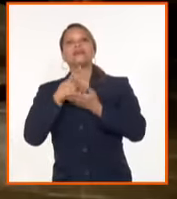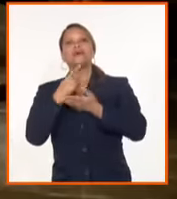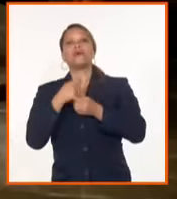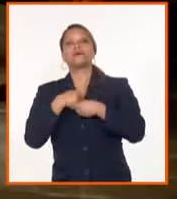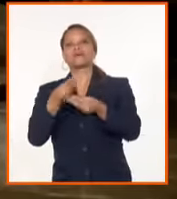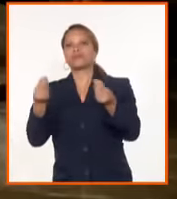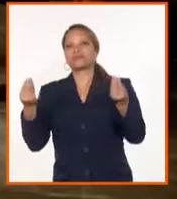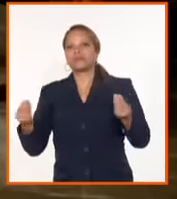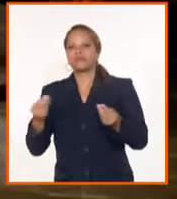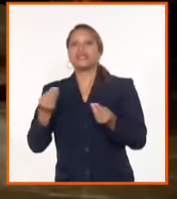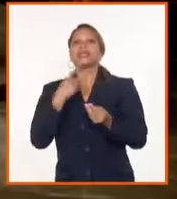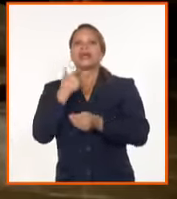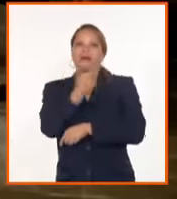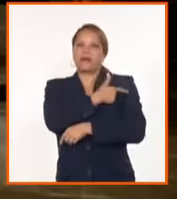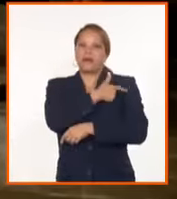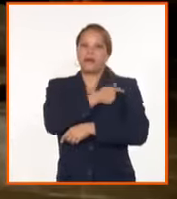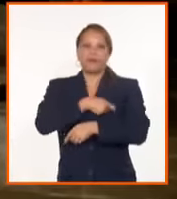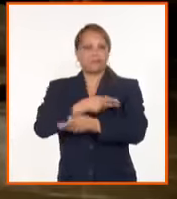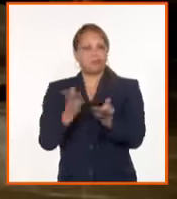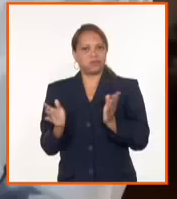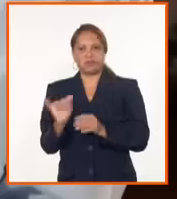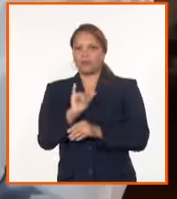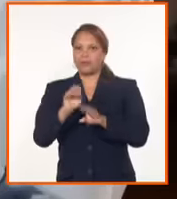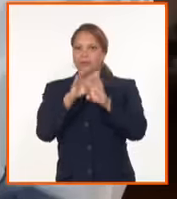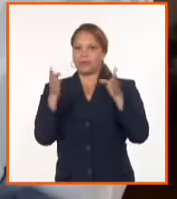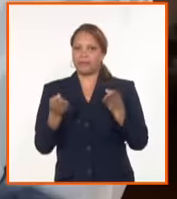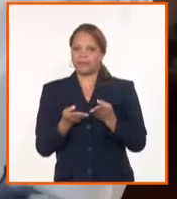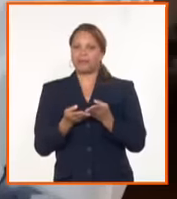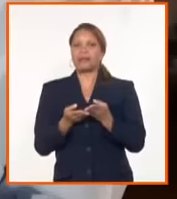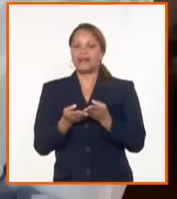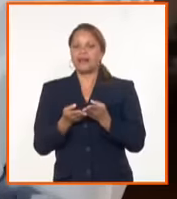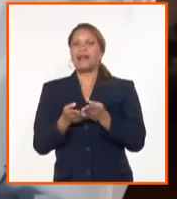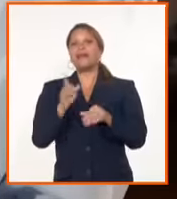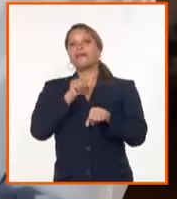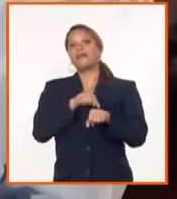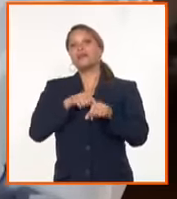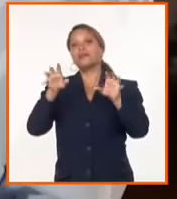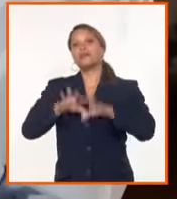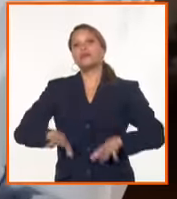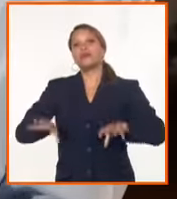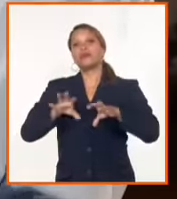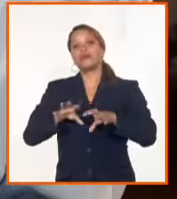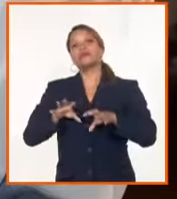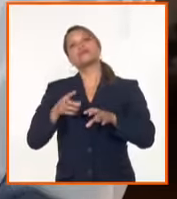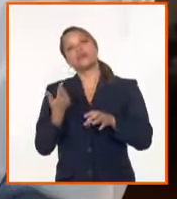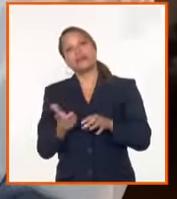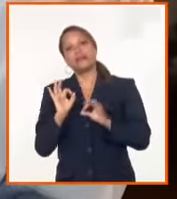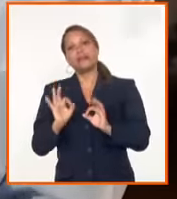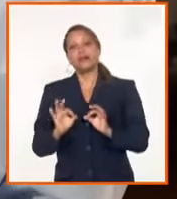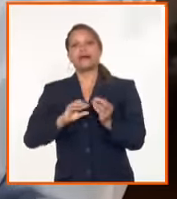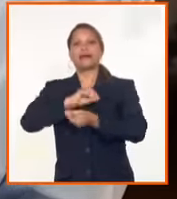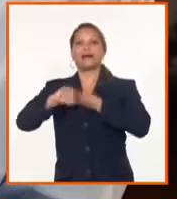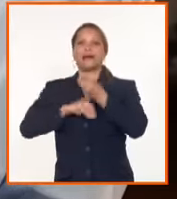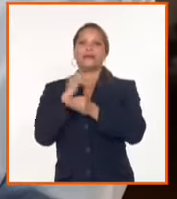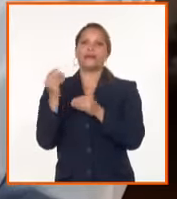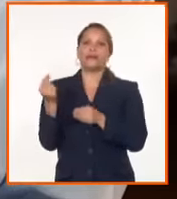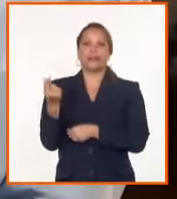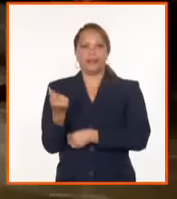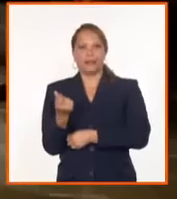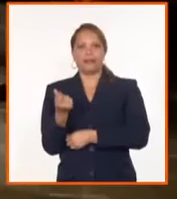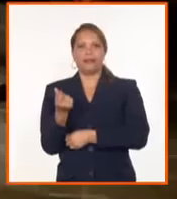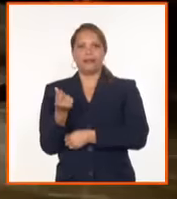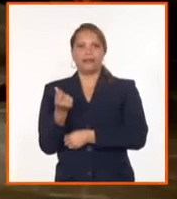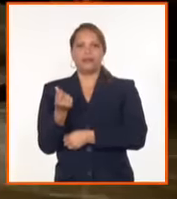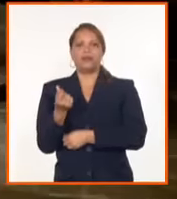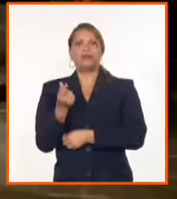expresando solidaridad con el mundo. En medio de esta situación aplicamos una medida como el ordenamiento, pero el ordenamiento estaba previsto